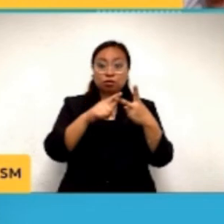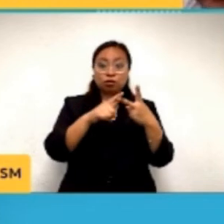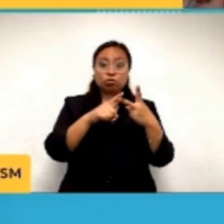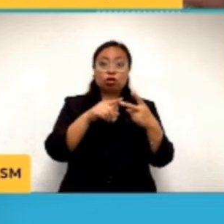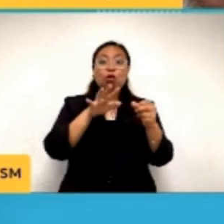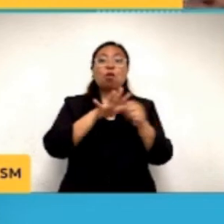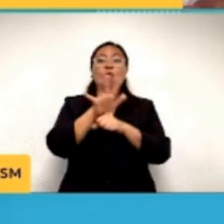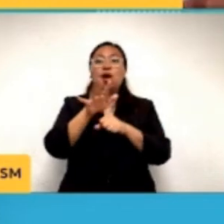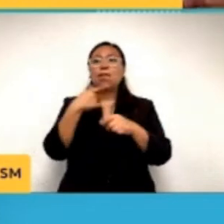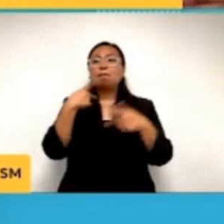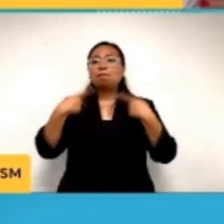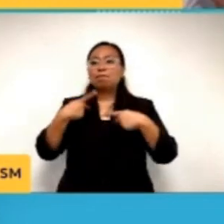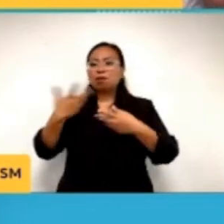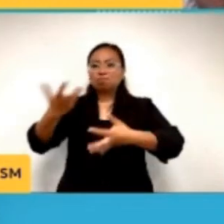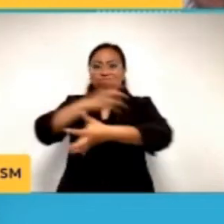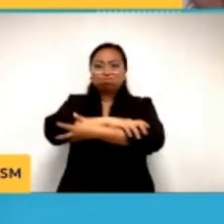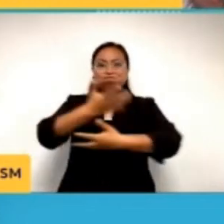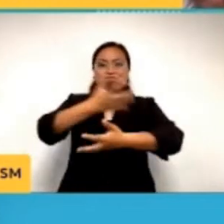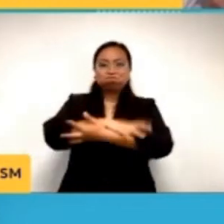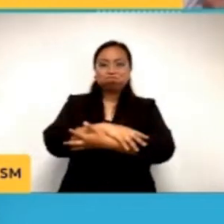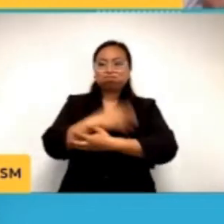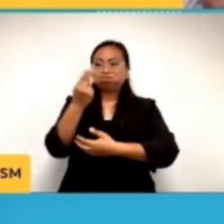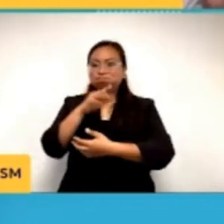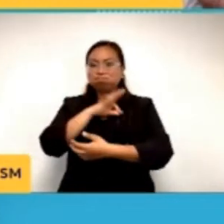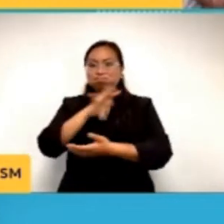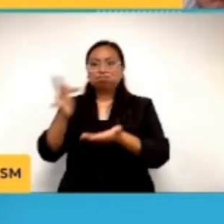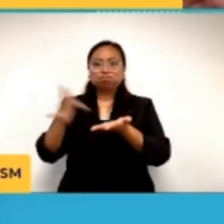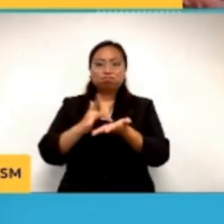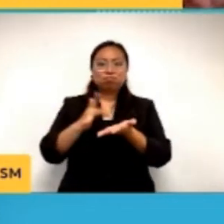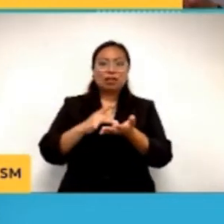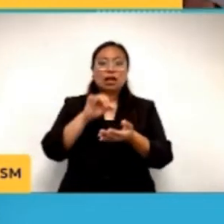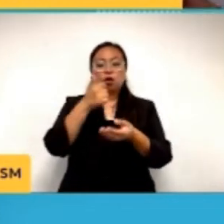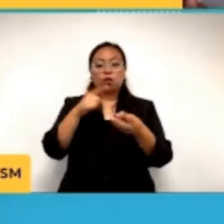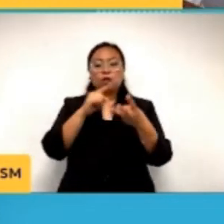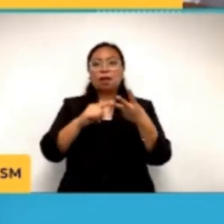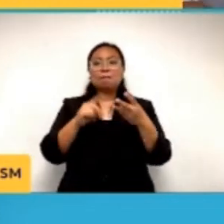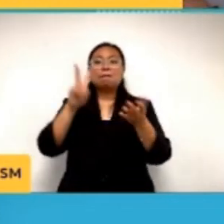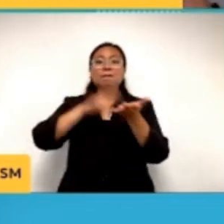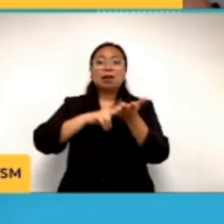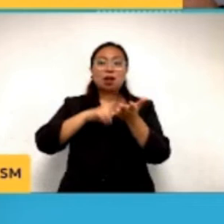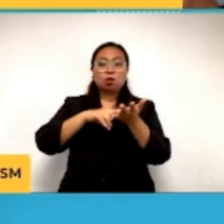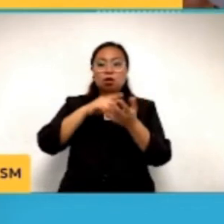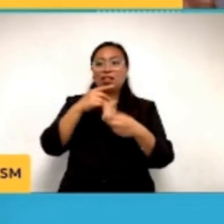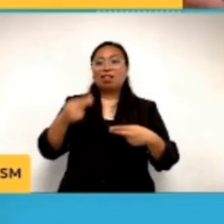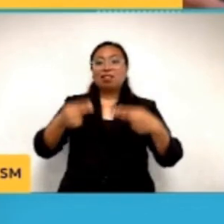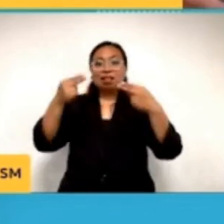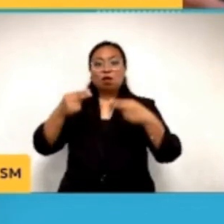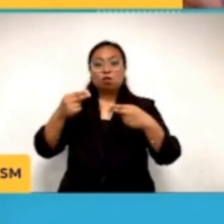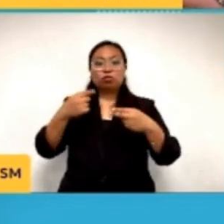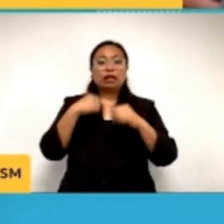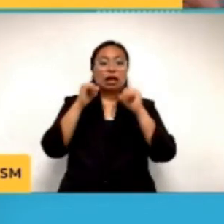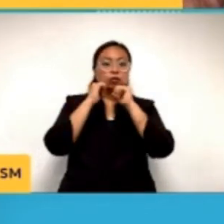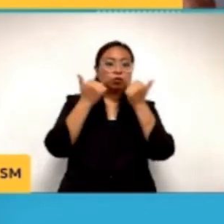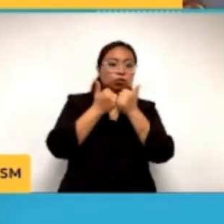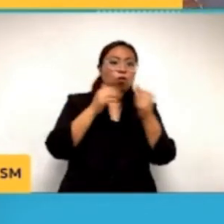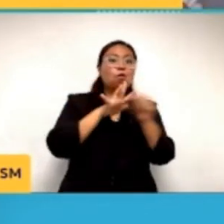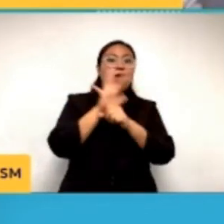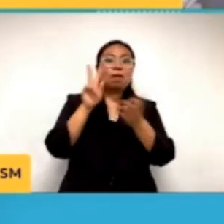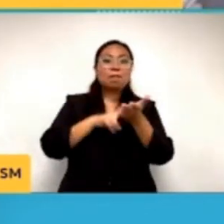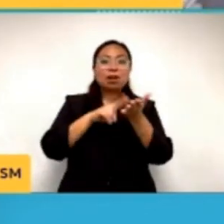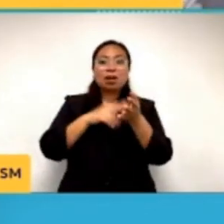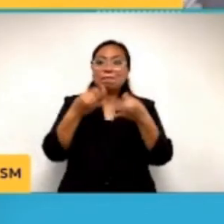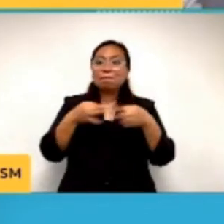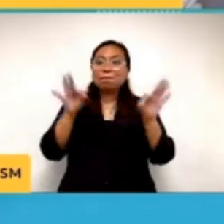valor en tu organización. 4, involúcrate en tu industria. Y 5,